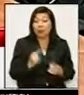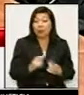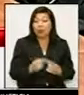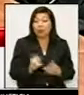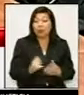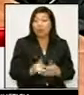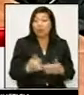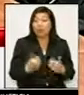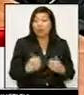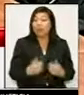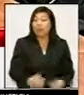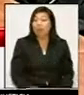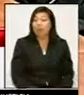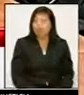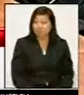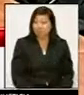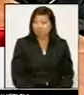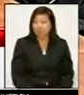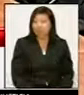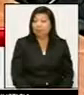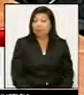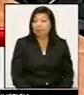nos permite.